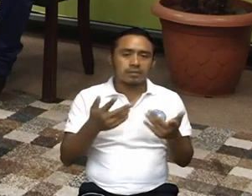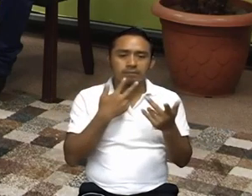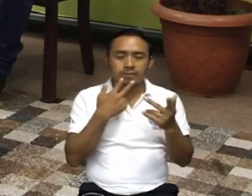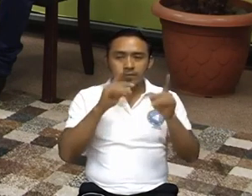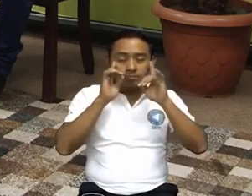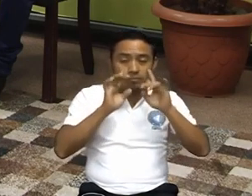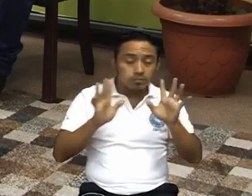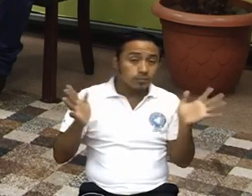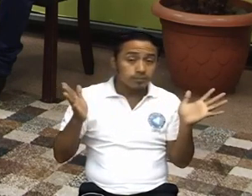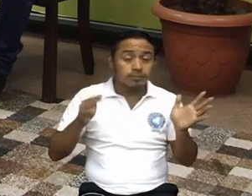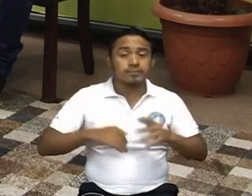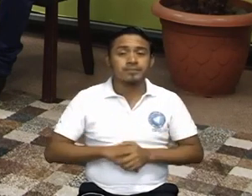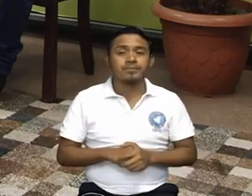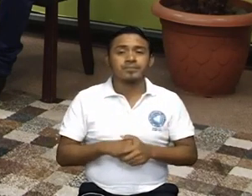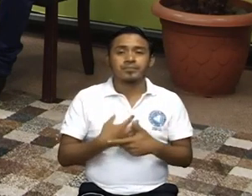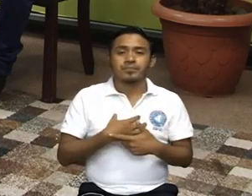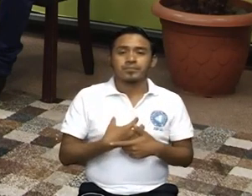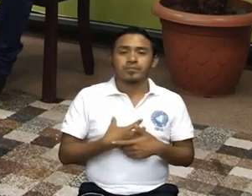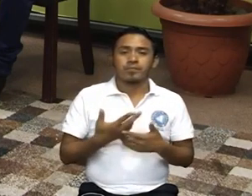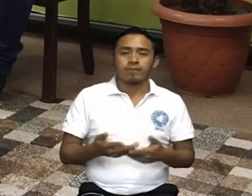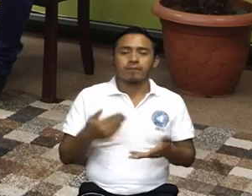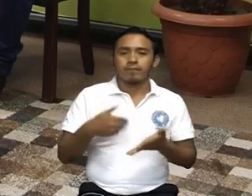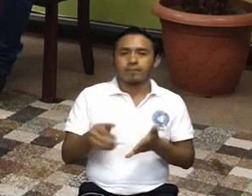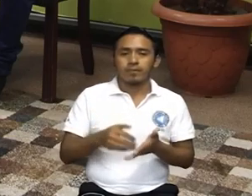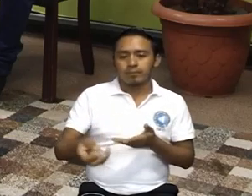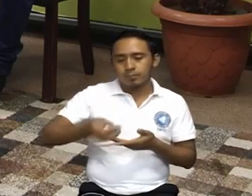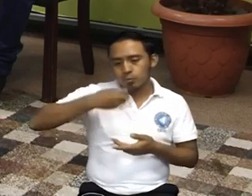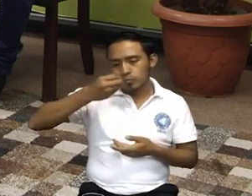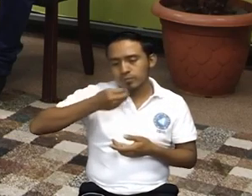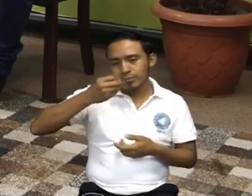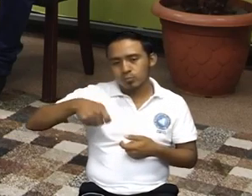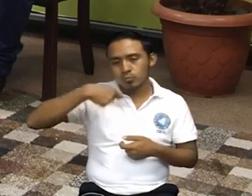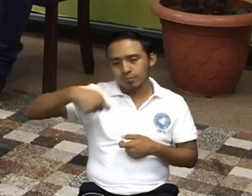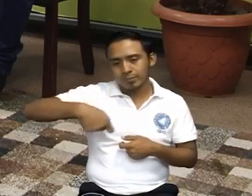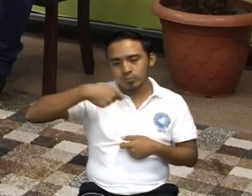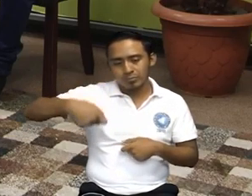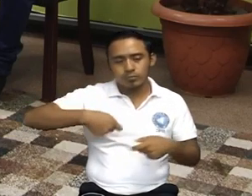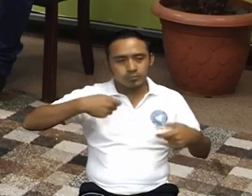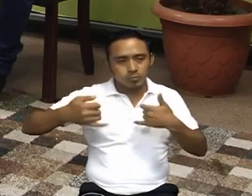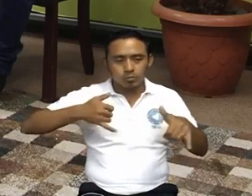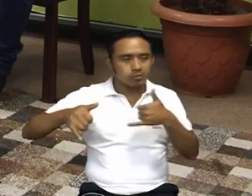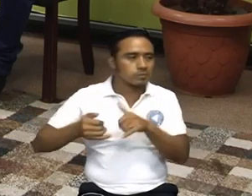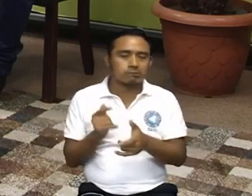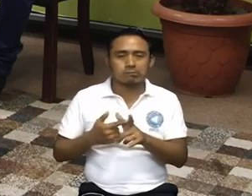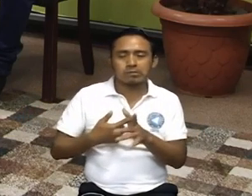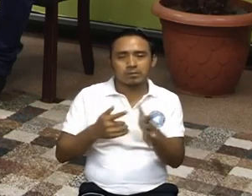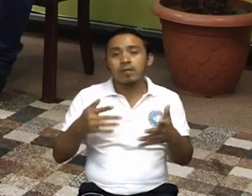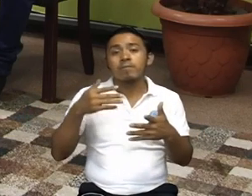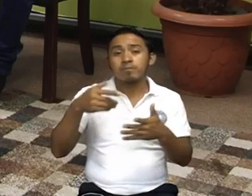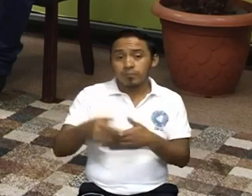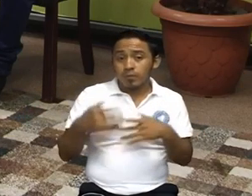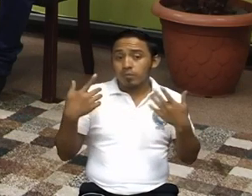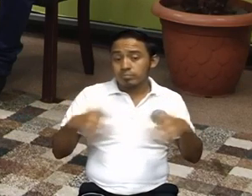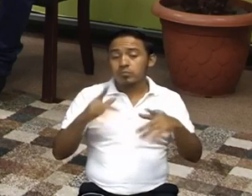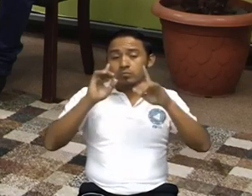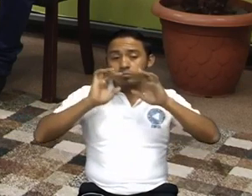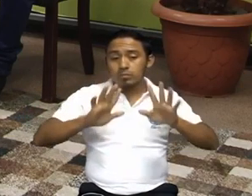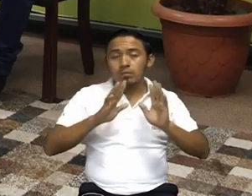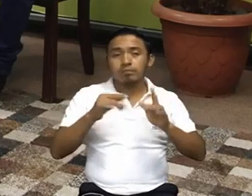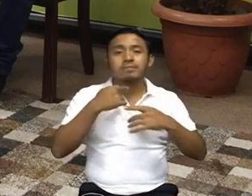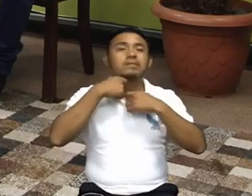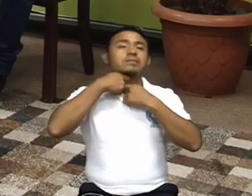precavidos, obviamente. Así es. Tienen la facilidad de estar comiendo y estar jugando, o estar corriendo. Y esa puede ser una de las formas